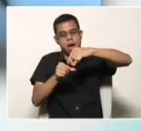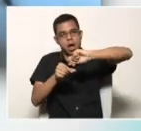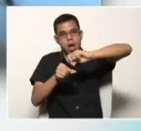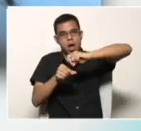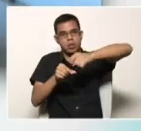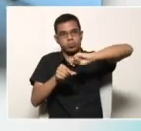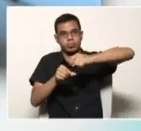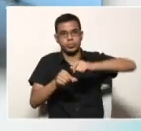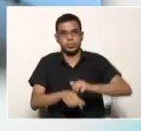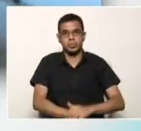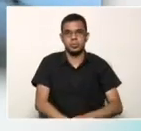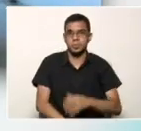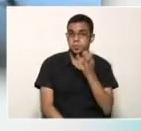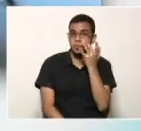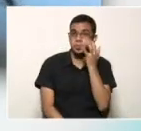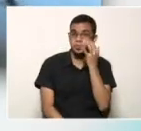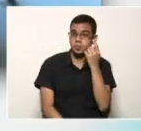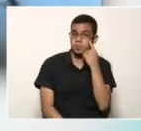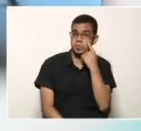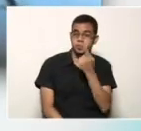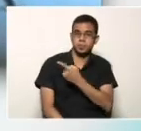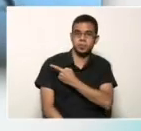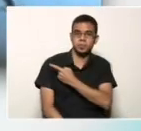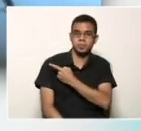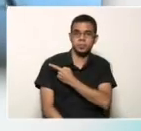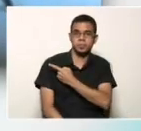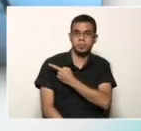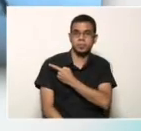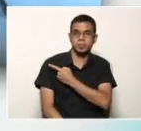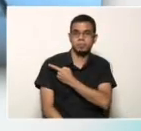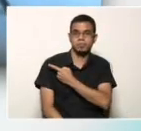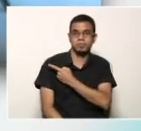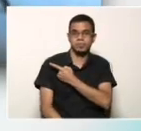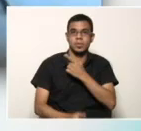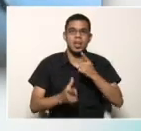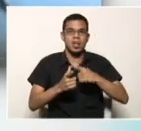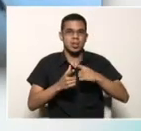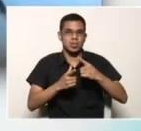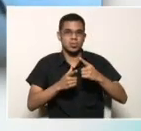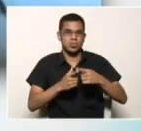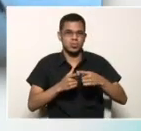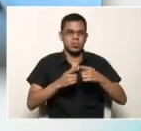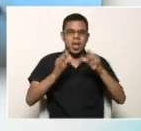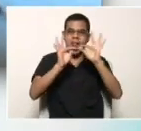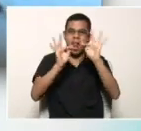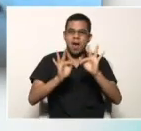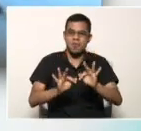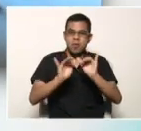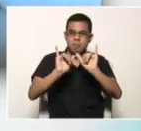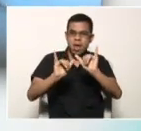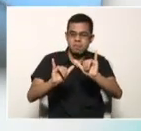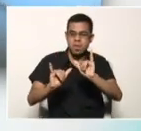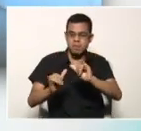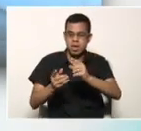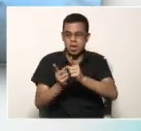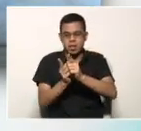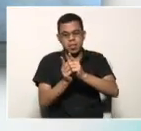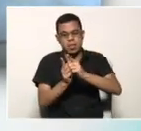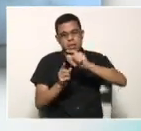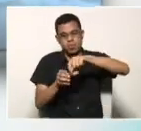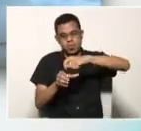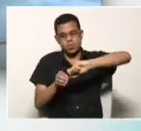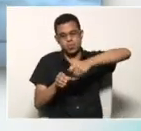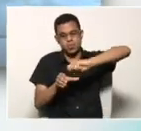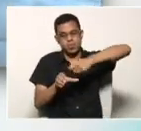destornillador que yo estoy utilizando es muy grande, voy a dañar la forma que tiene aquí el tornillo y por lo tanto se me va a hacer